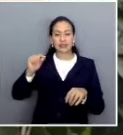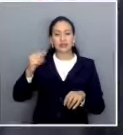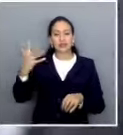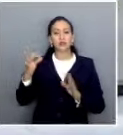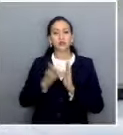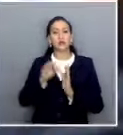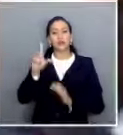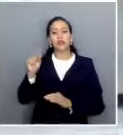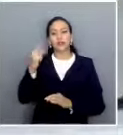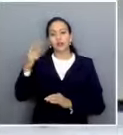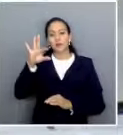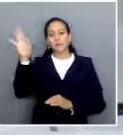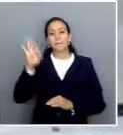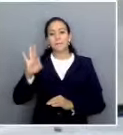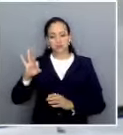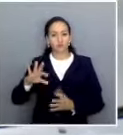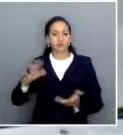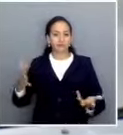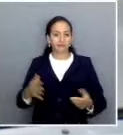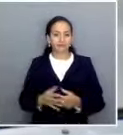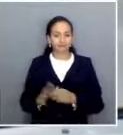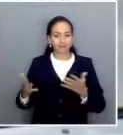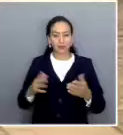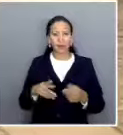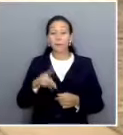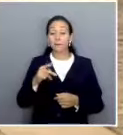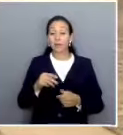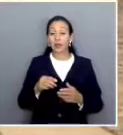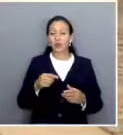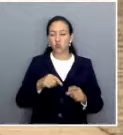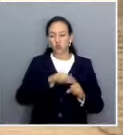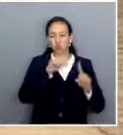75.72% del total, mientras que a nivel estatal se reporta el